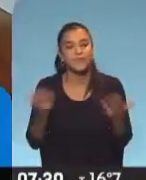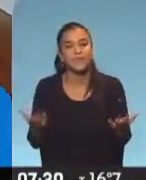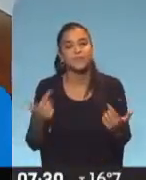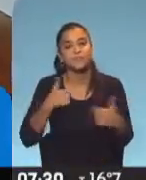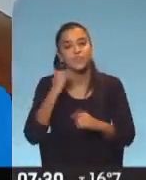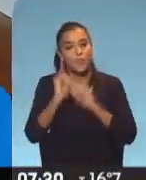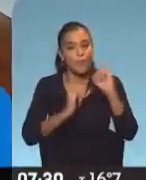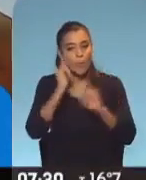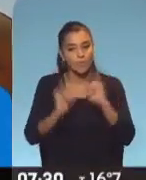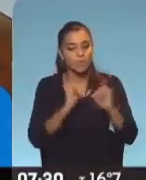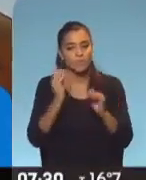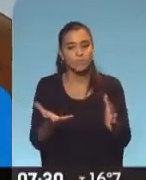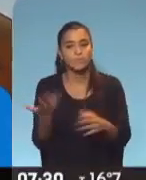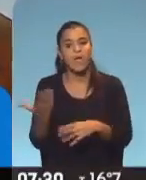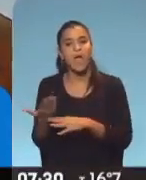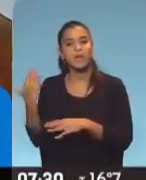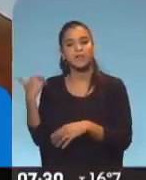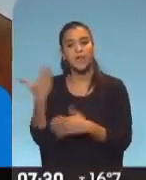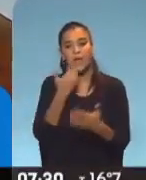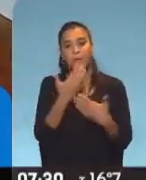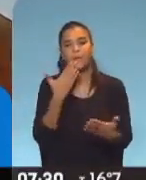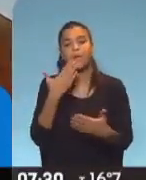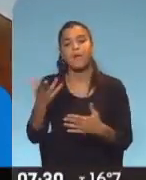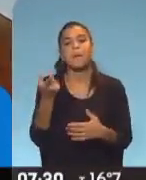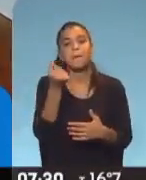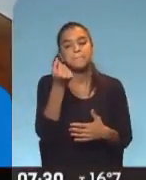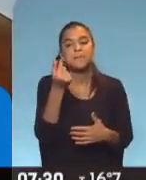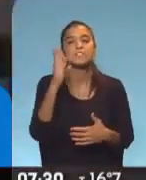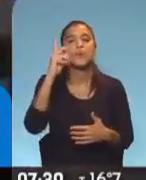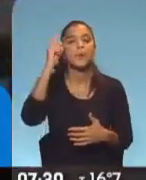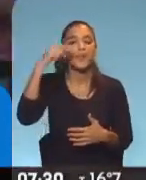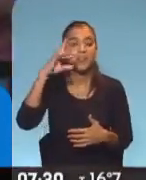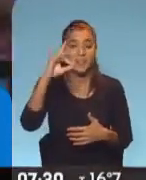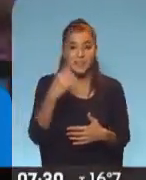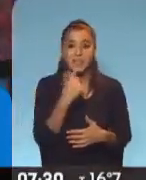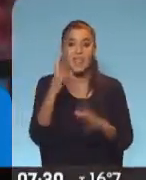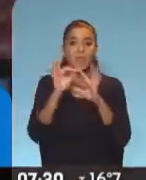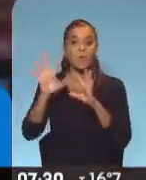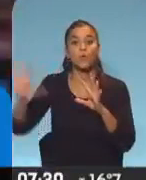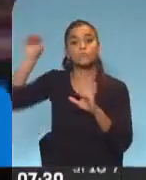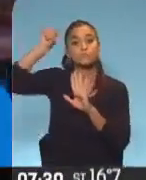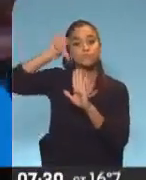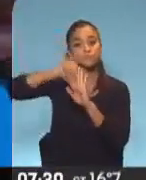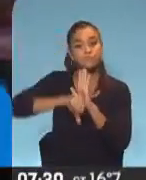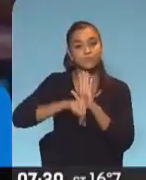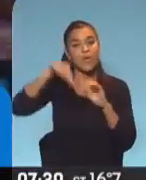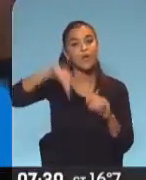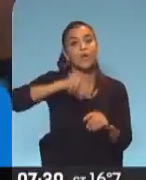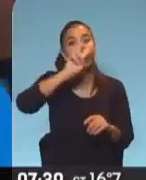Te cuento, estábamos hablando del precio Brent, que es esta cotización que se hace en Europa, sigue bajando y ahora está